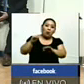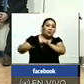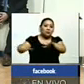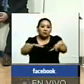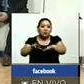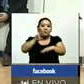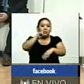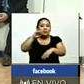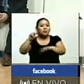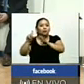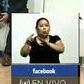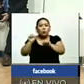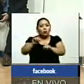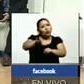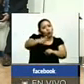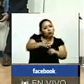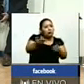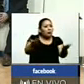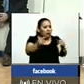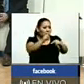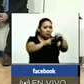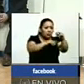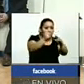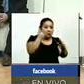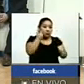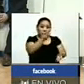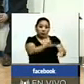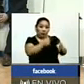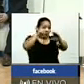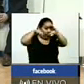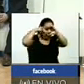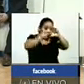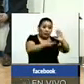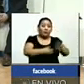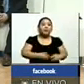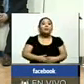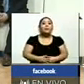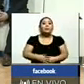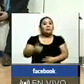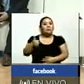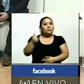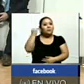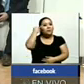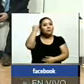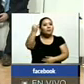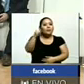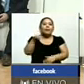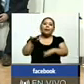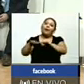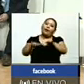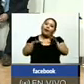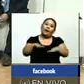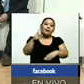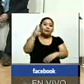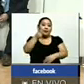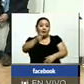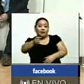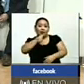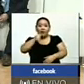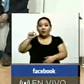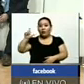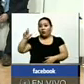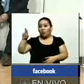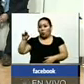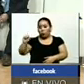pueden servir para este tipo de viviendas, como el ejemplo que nos mostraba Luis en su reporte. Muy buena iniciativa. Muchas gracias, Luis, por compartirnos de